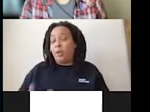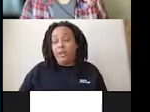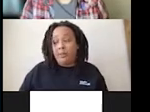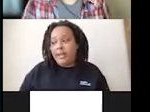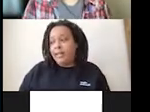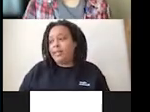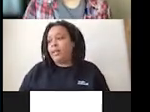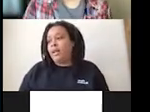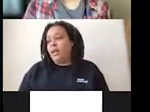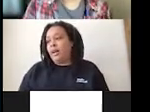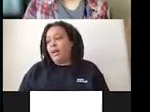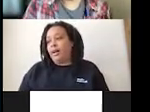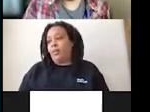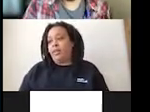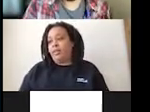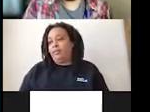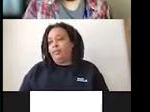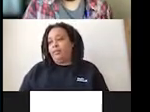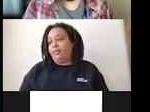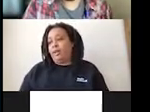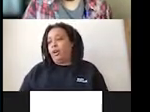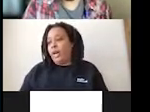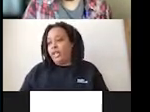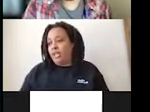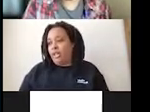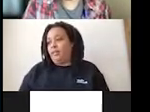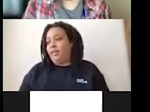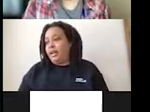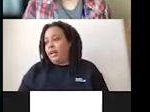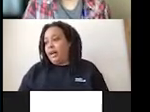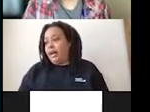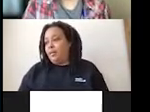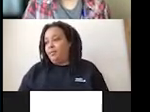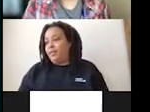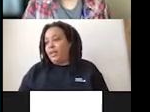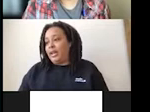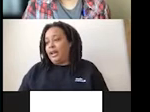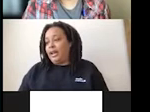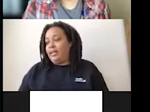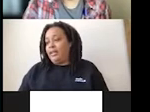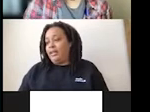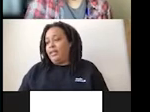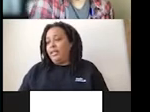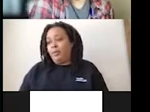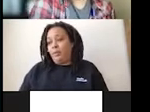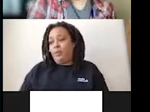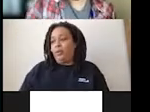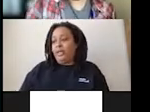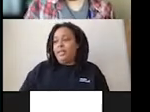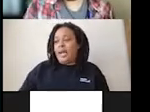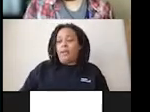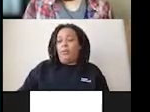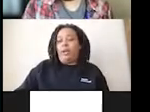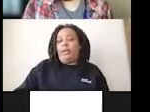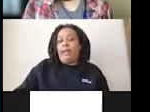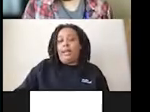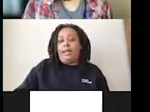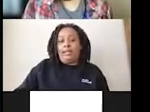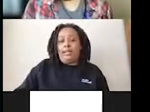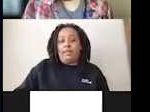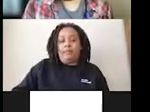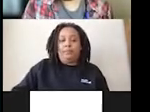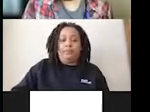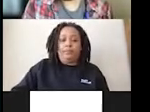algunos miembros d sn cc y me contaron y me hicieron una pregunta